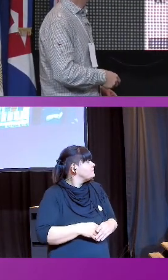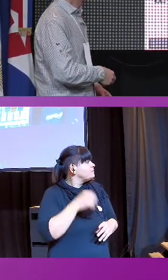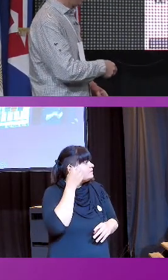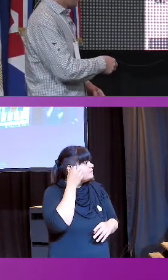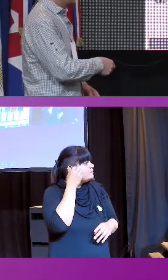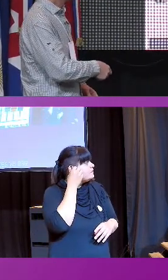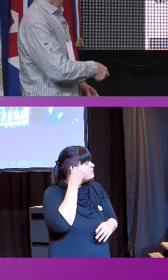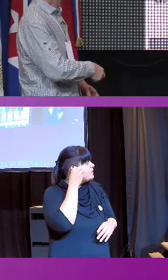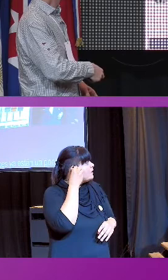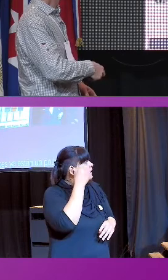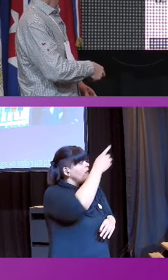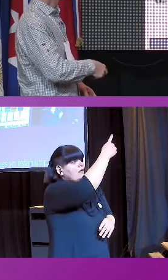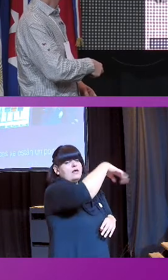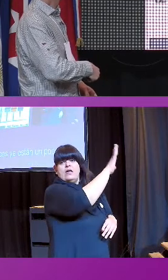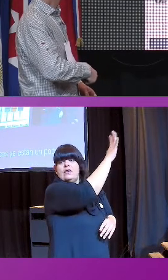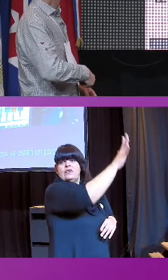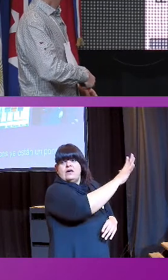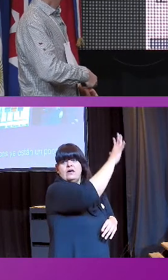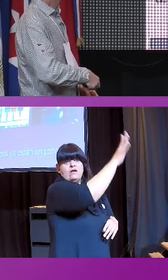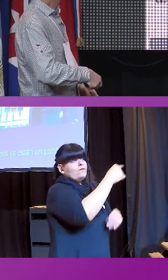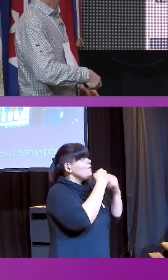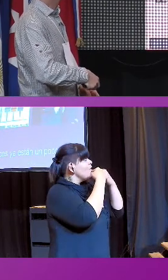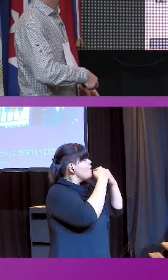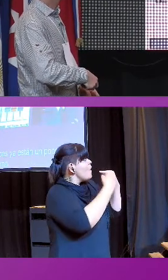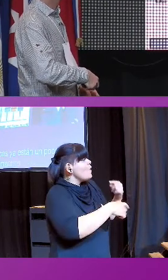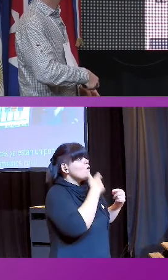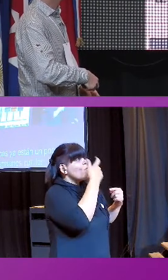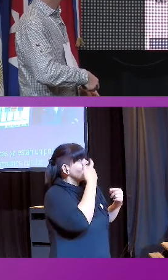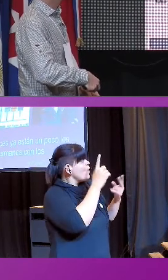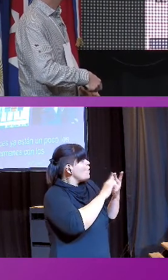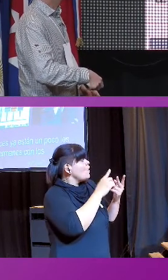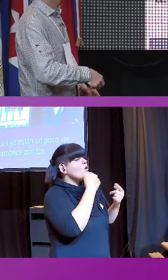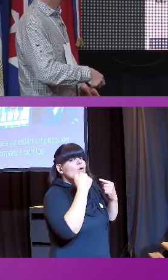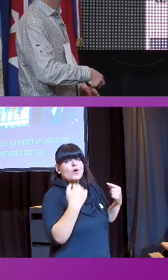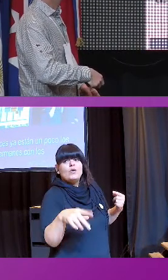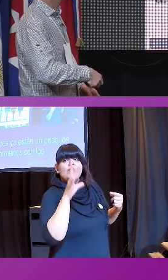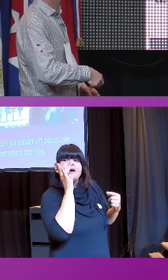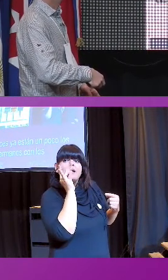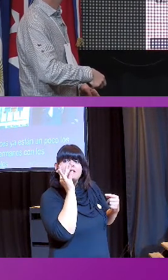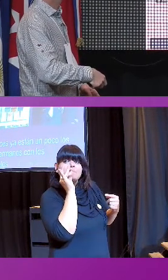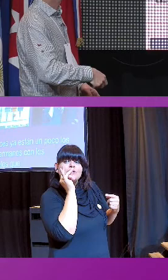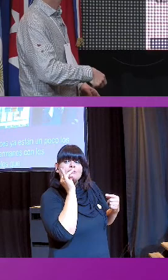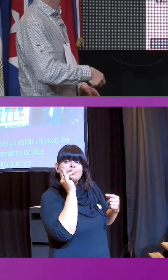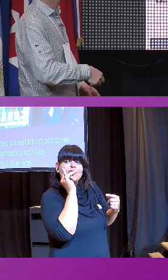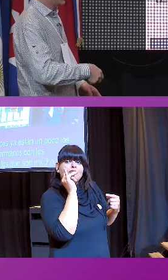Entonces, y ahí están un poco los gráficos de cómo dieron con los no hermanos, con los hermanos mellizos y con los gemelos, que son mucho más